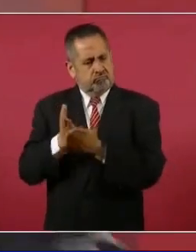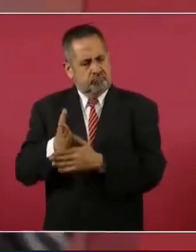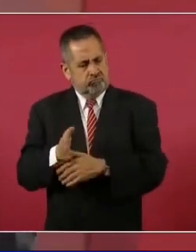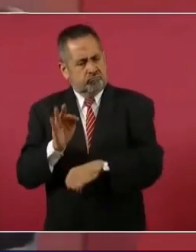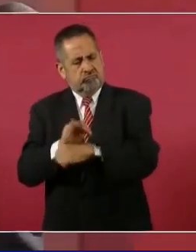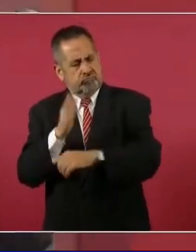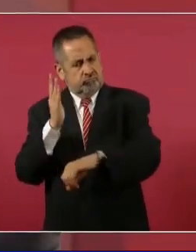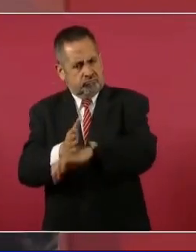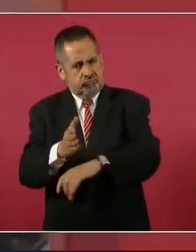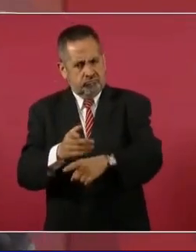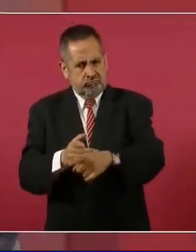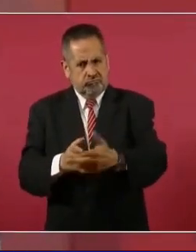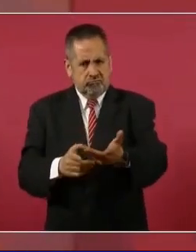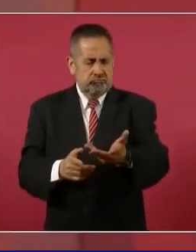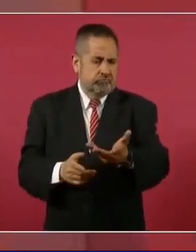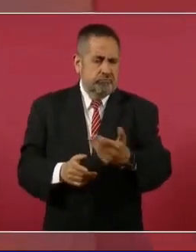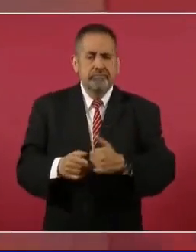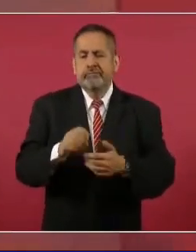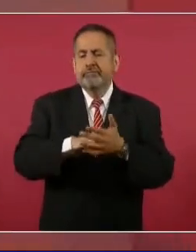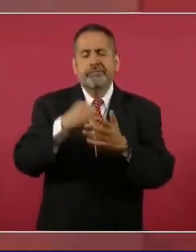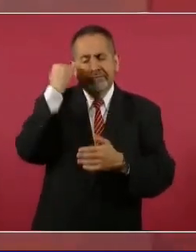Pues imagínense